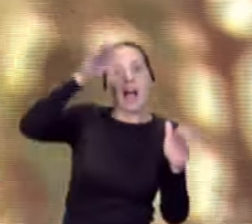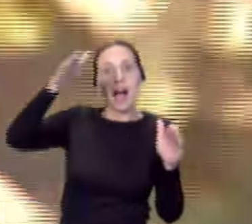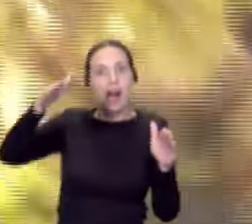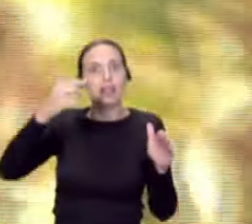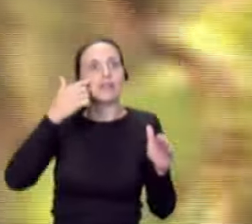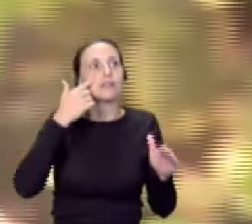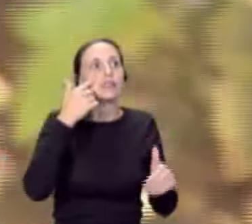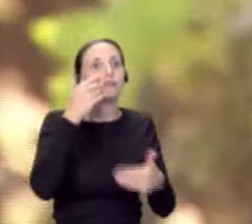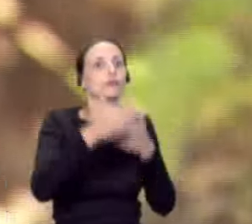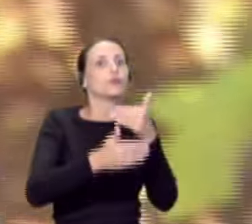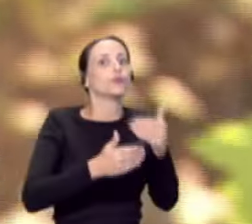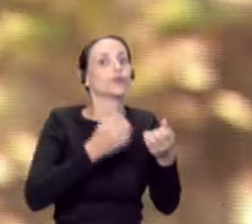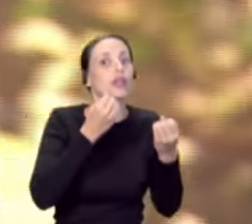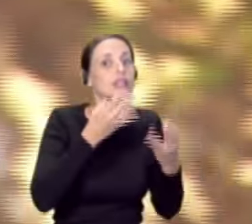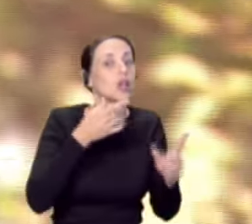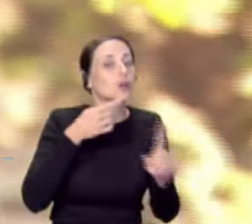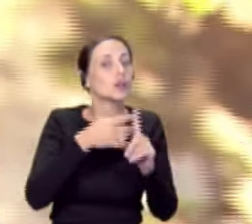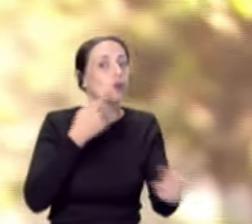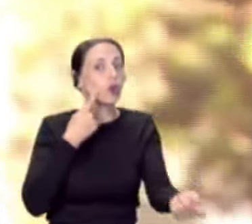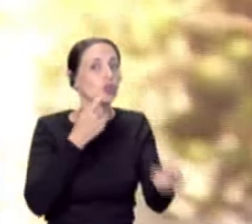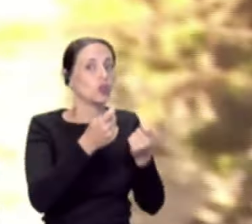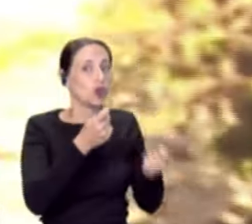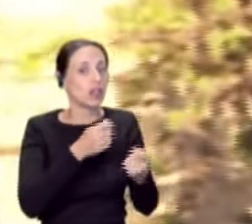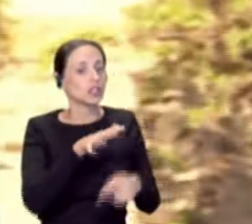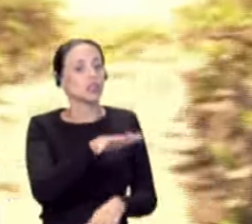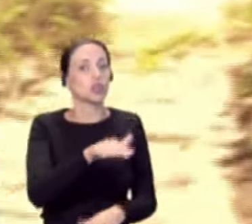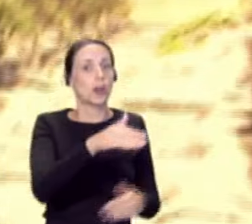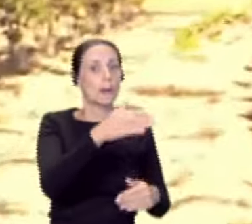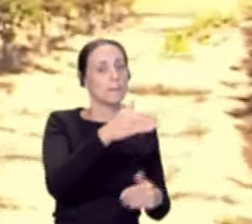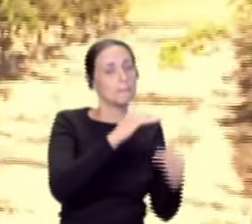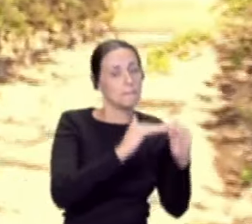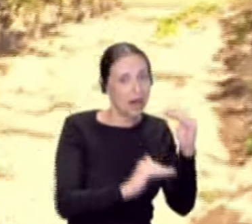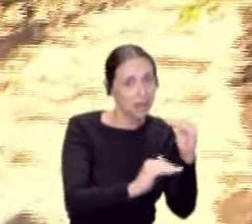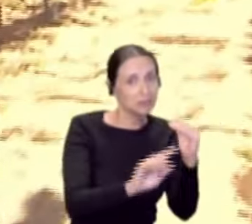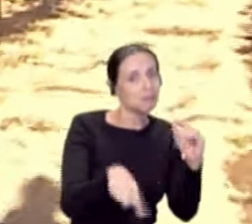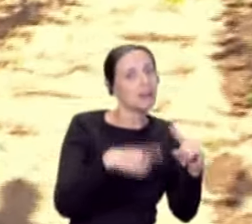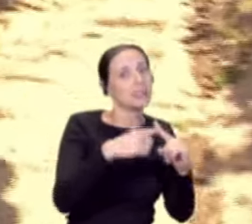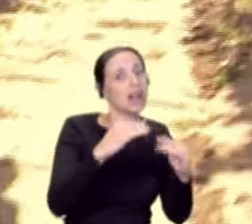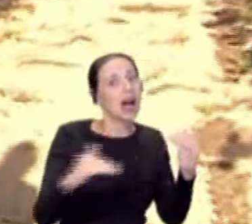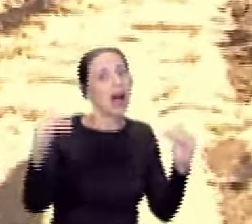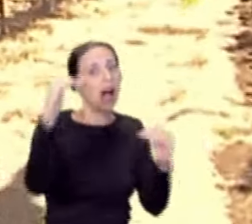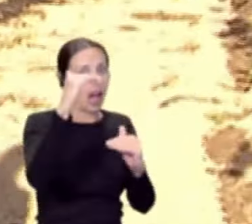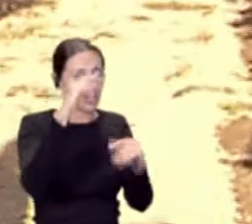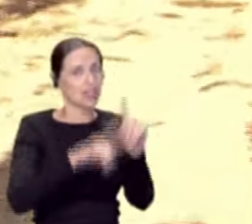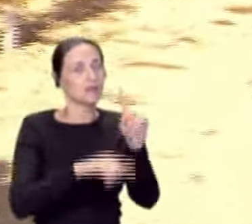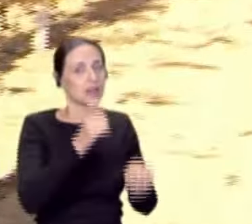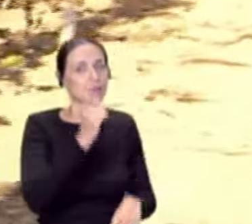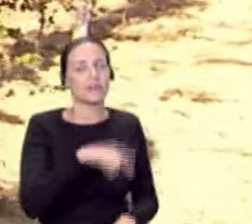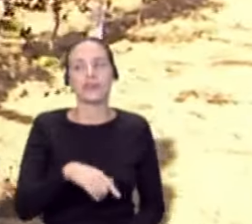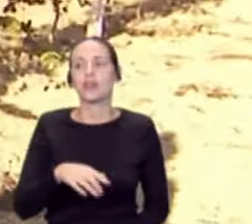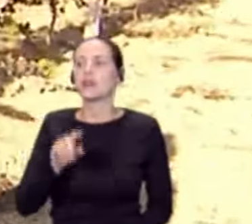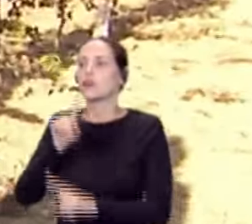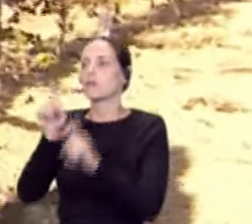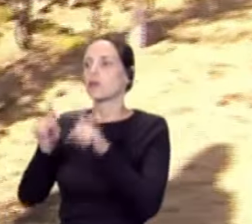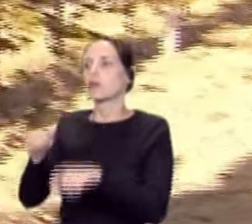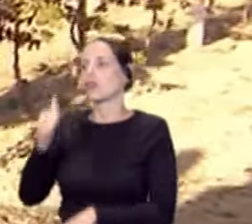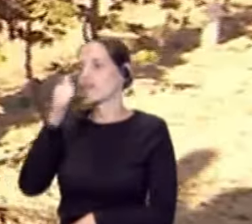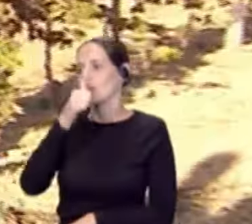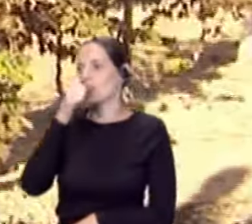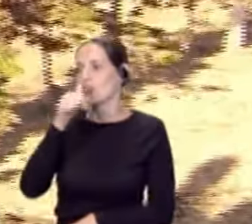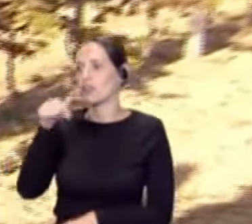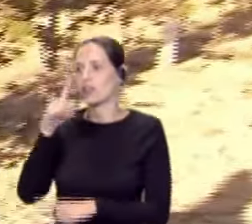de esta plaga, tanto en cotas bajas como en cotas altas. Bueno, pues estamos pendientes. Una última pregunta, ¿cómo viene el vino de este año? El vino de